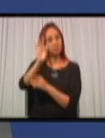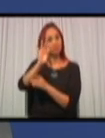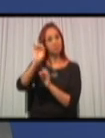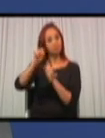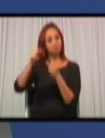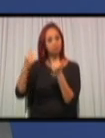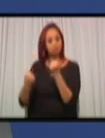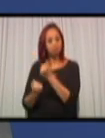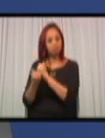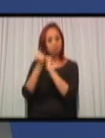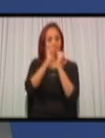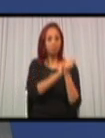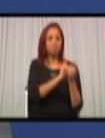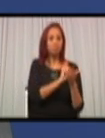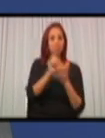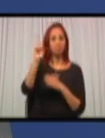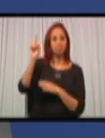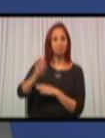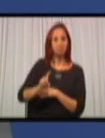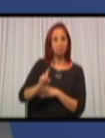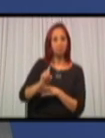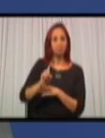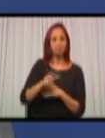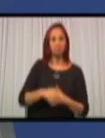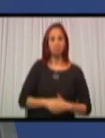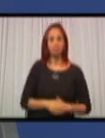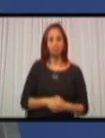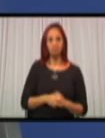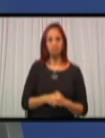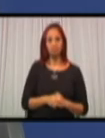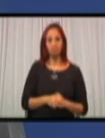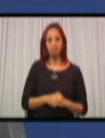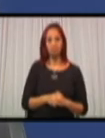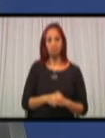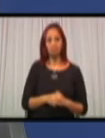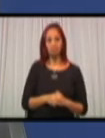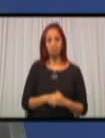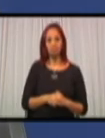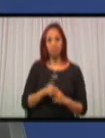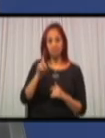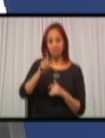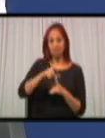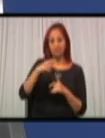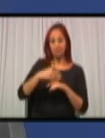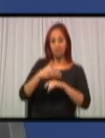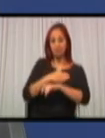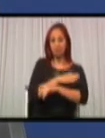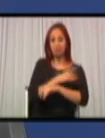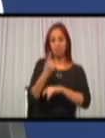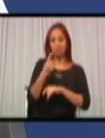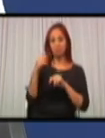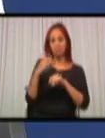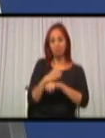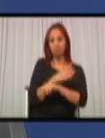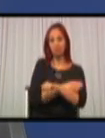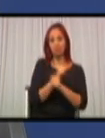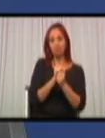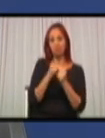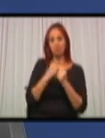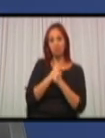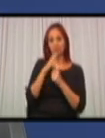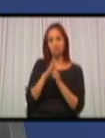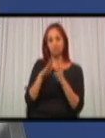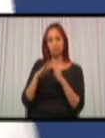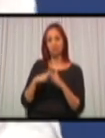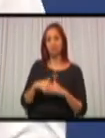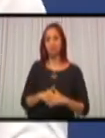haremos el cambio que San Mateo se merece y ya. San Mateo se merece estar mejor y solo progresará con el amor de sus